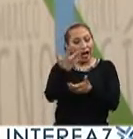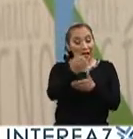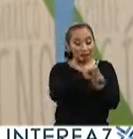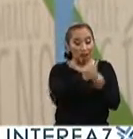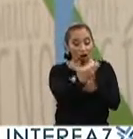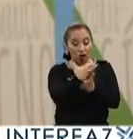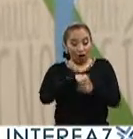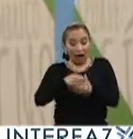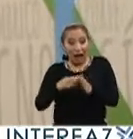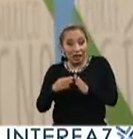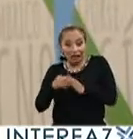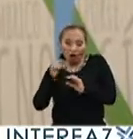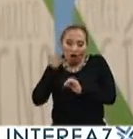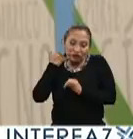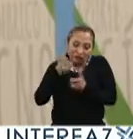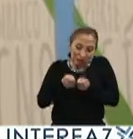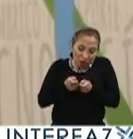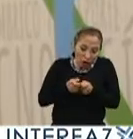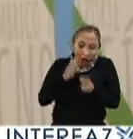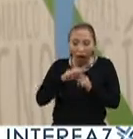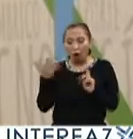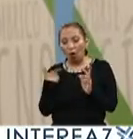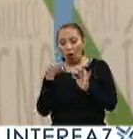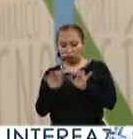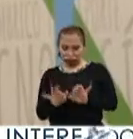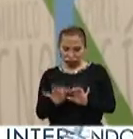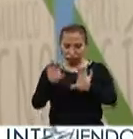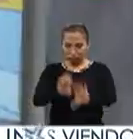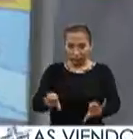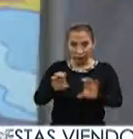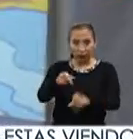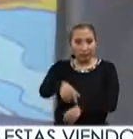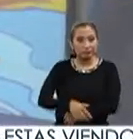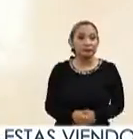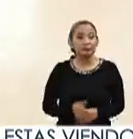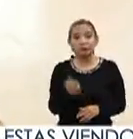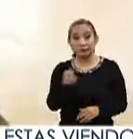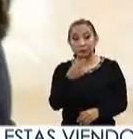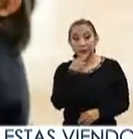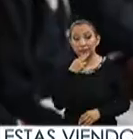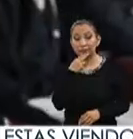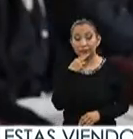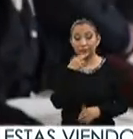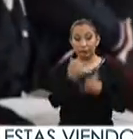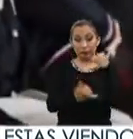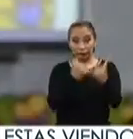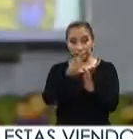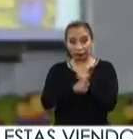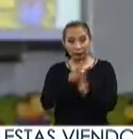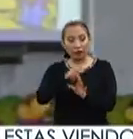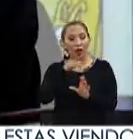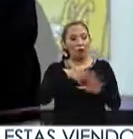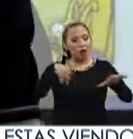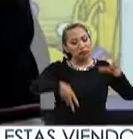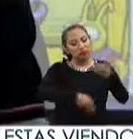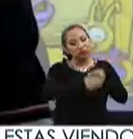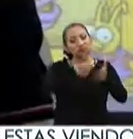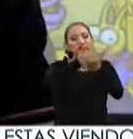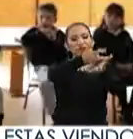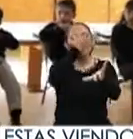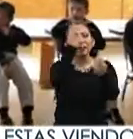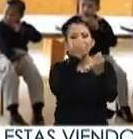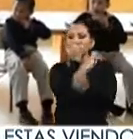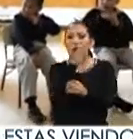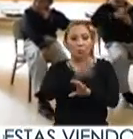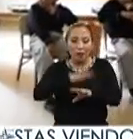tu casa, o a tu celular, o a tu consola, o a tu computadora. Es así como el uso de videojuegos va más allá de un complemento para aprender